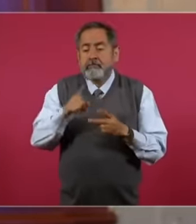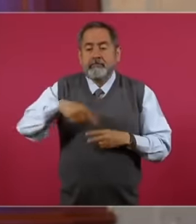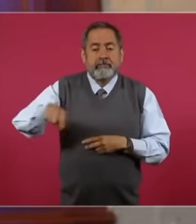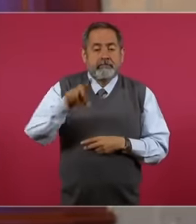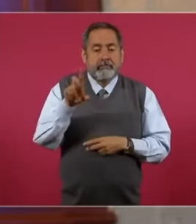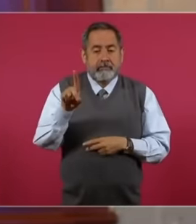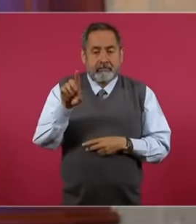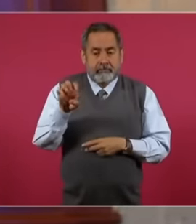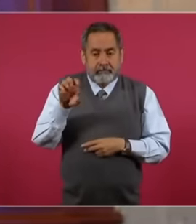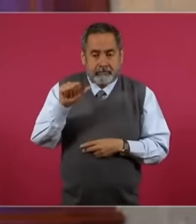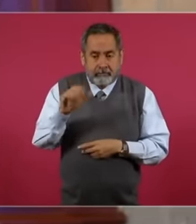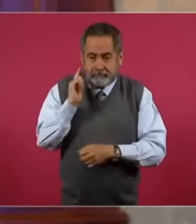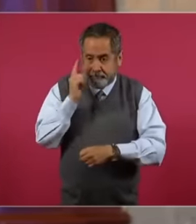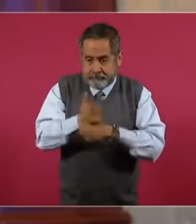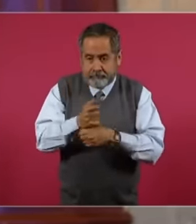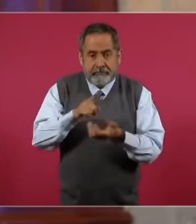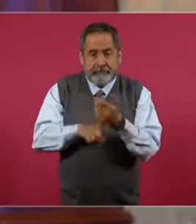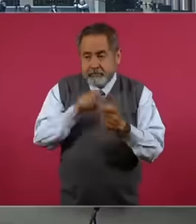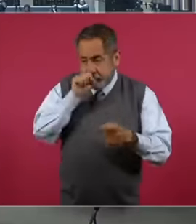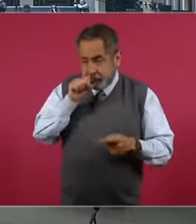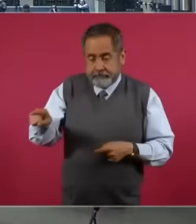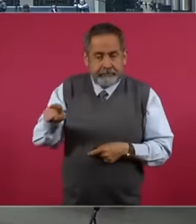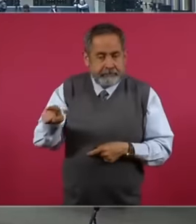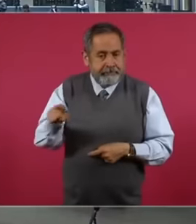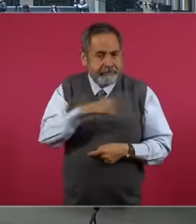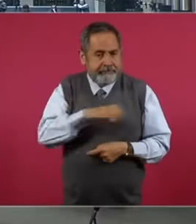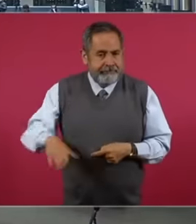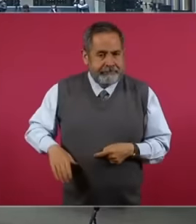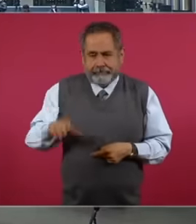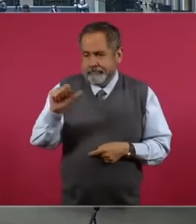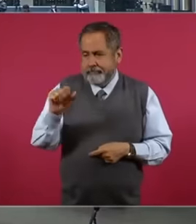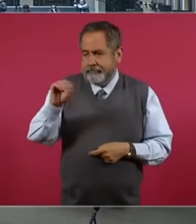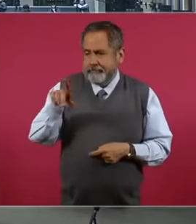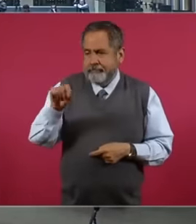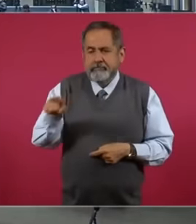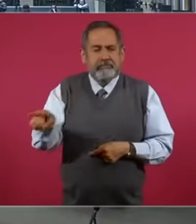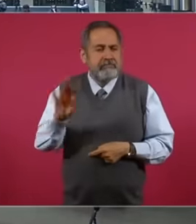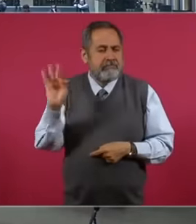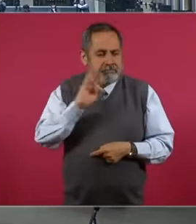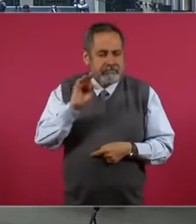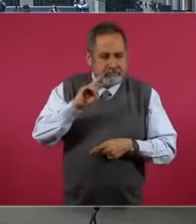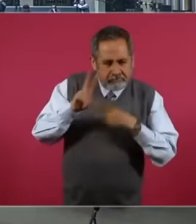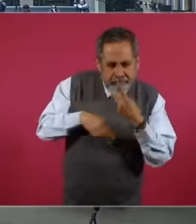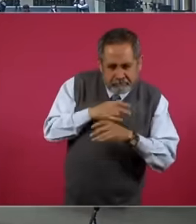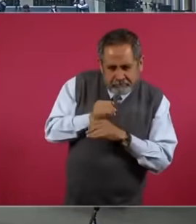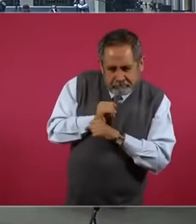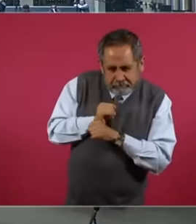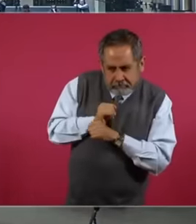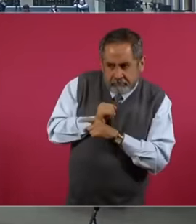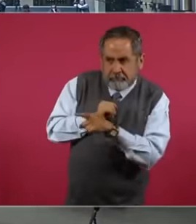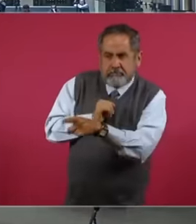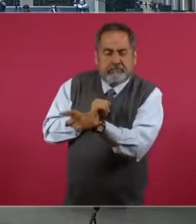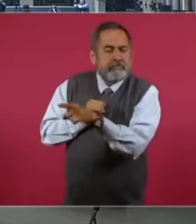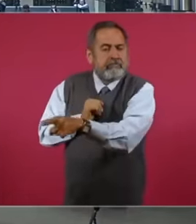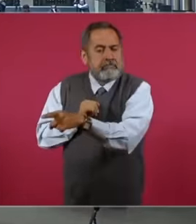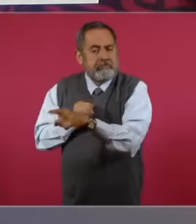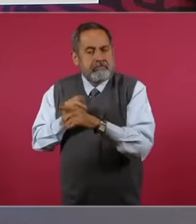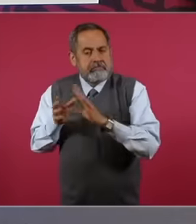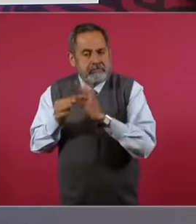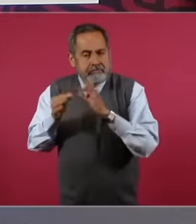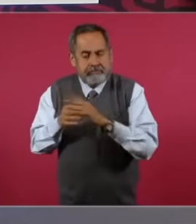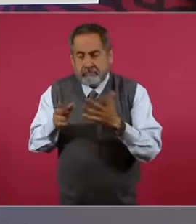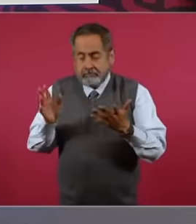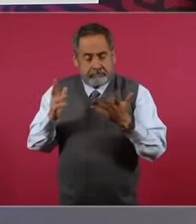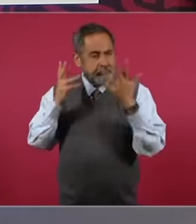DEA identificaron al mismo candidato López Obrador como un posible blanco de su investigación, a pesar del